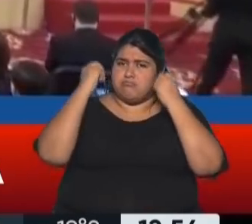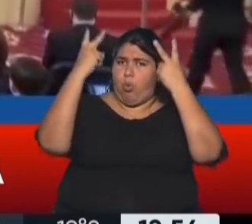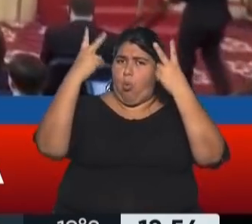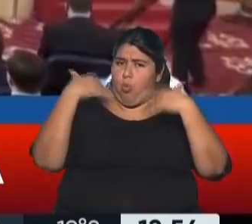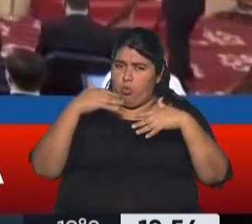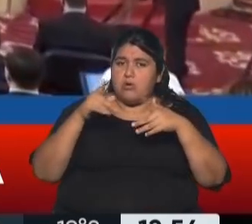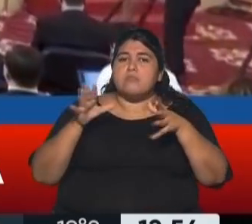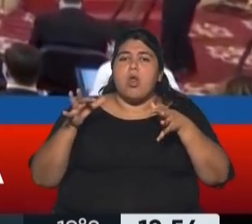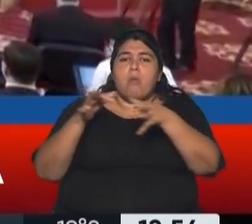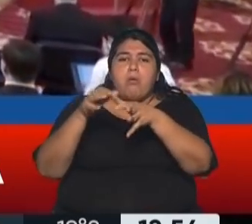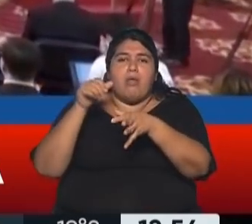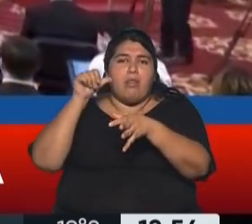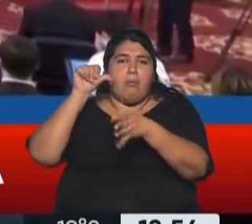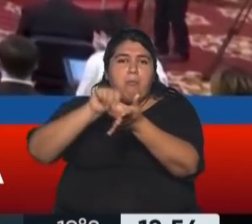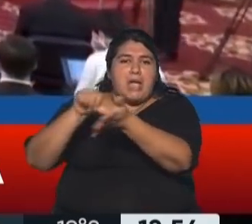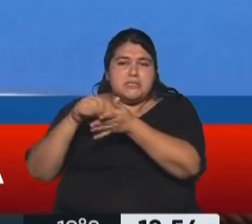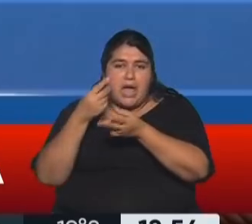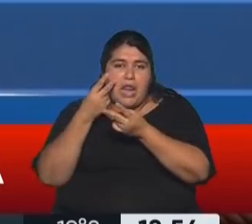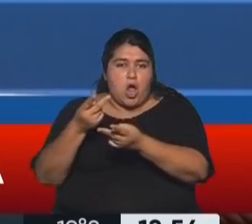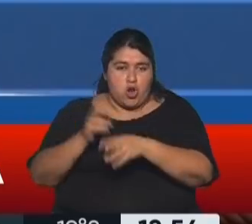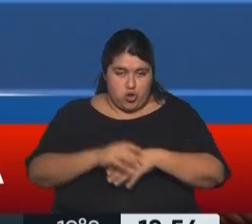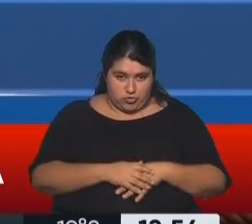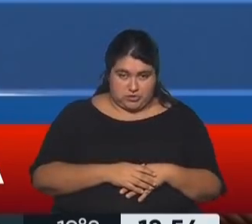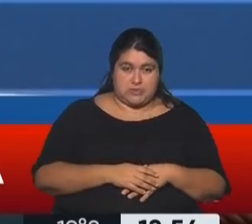un puñado de países.